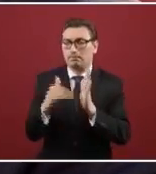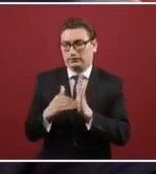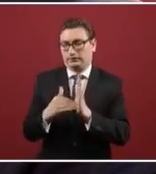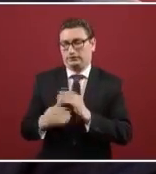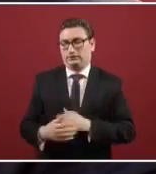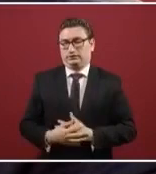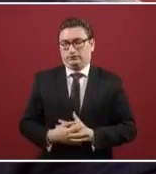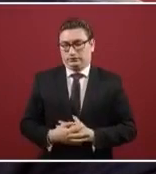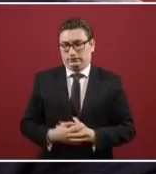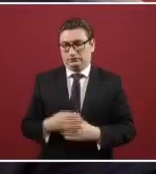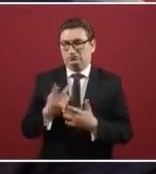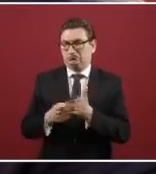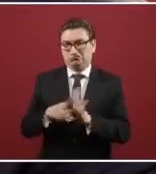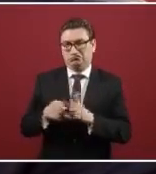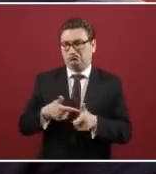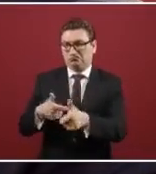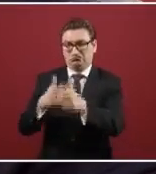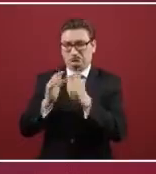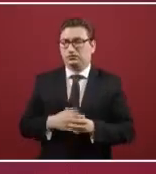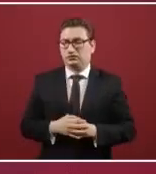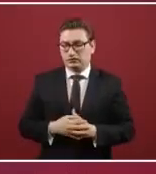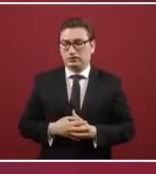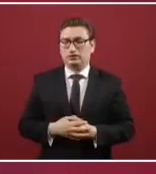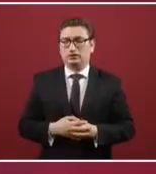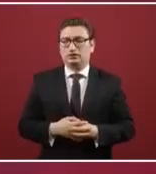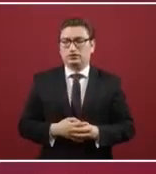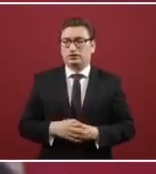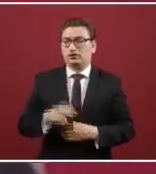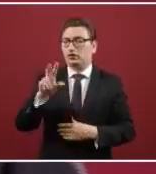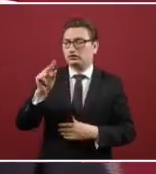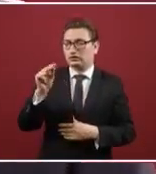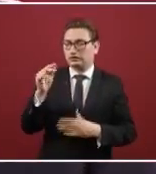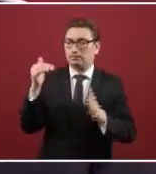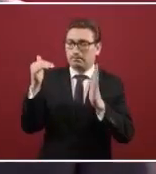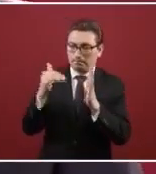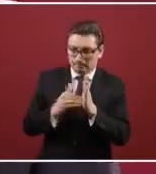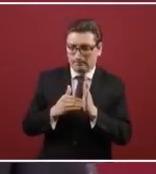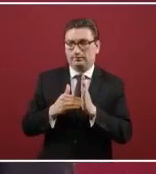O sea, se van a pagar 80.000